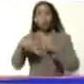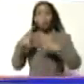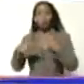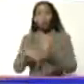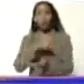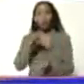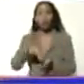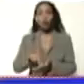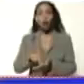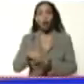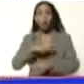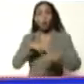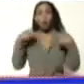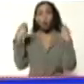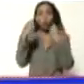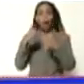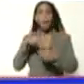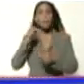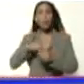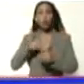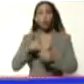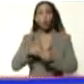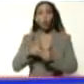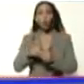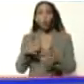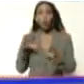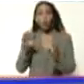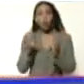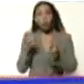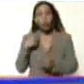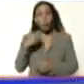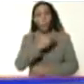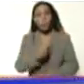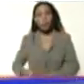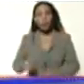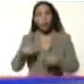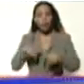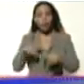ministro del Poder Popular de Petróleo, copresidente de la CIA en Venezuela.